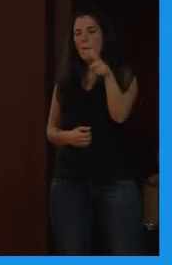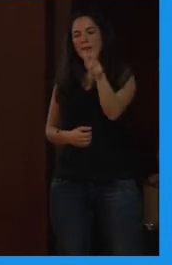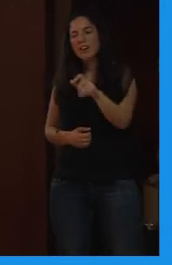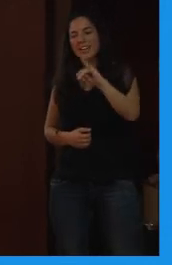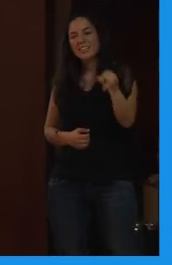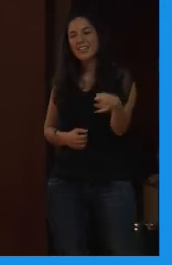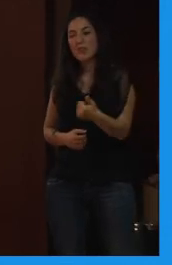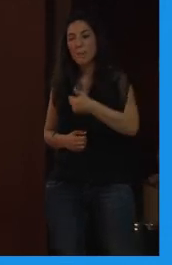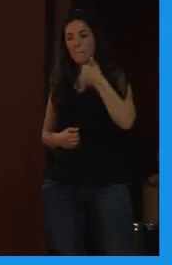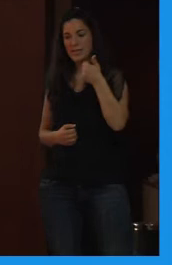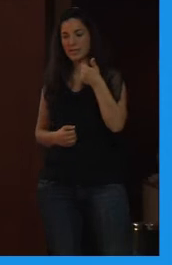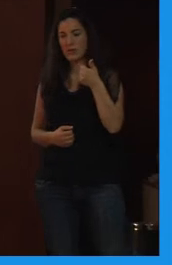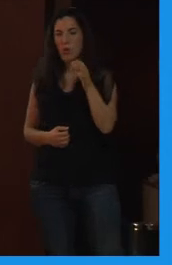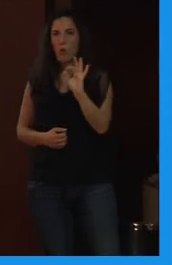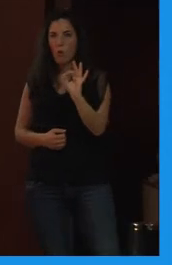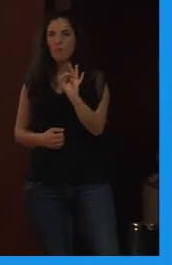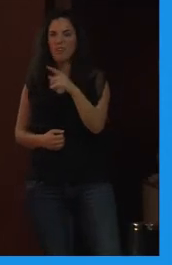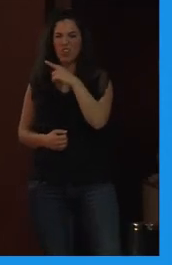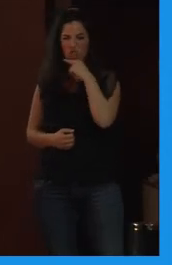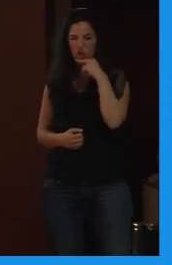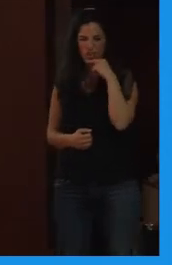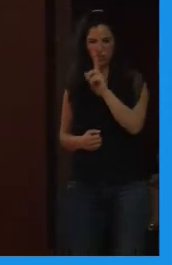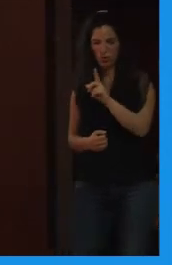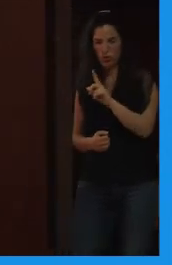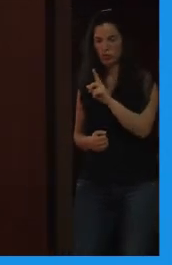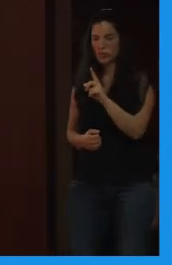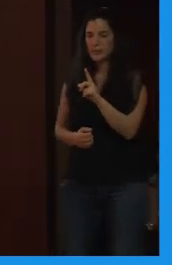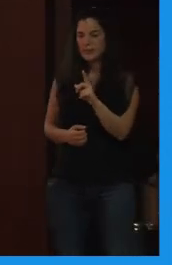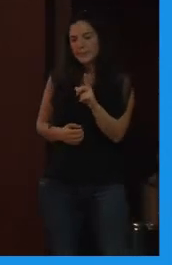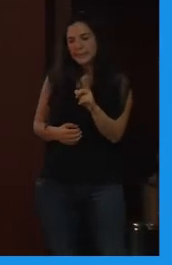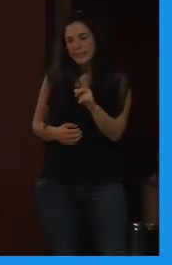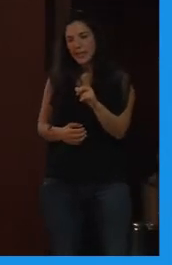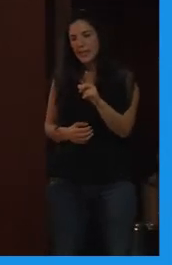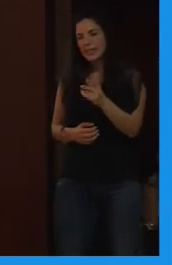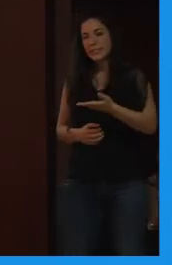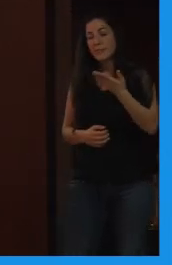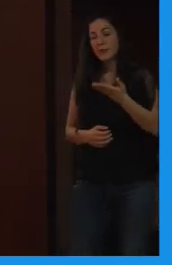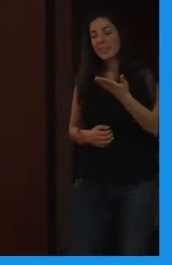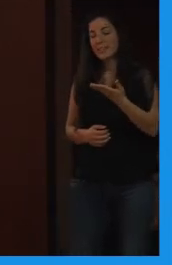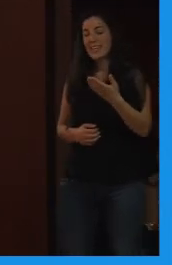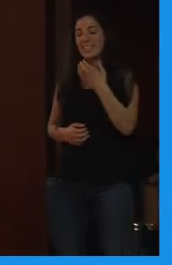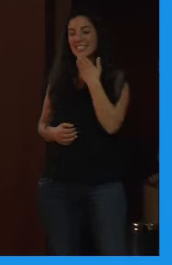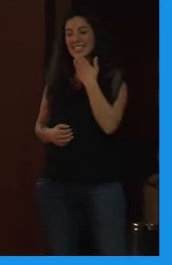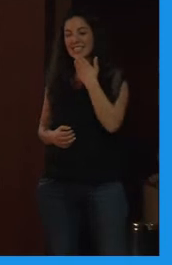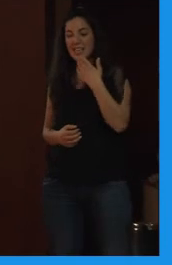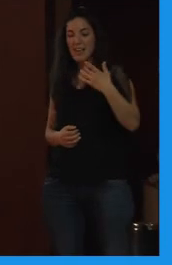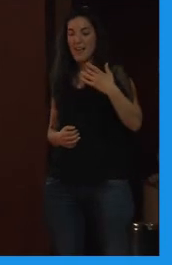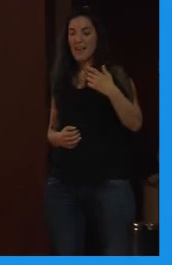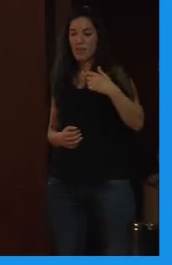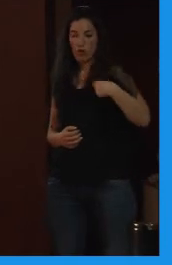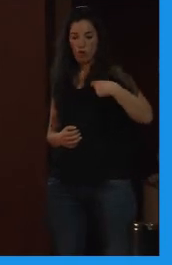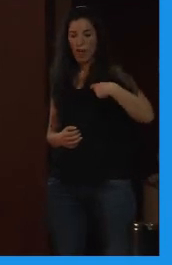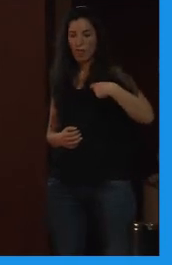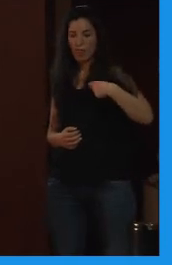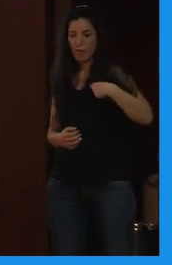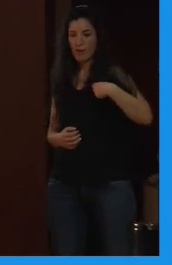cansancio, no la de los dolores. Está contraindicado si hay un problema de infarto de miocardio, si hay un problema del corazón, porque